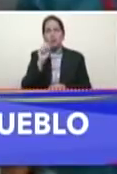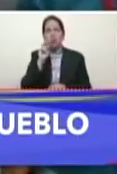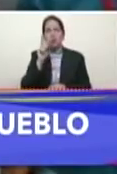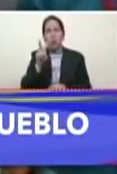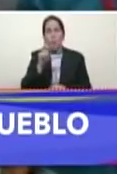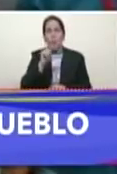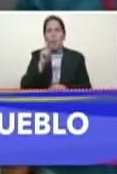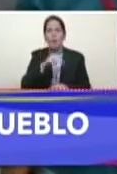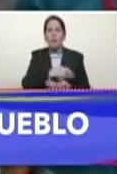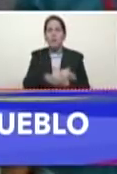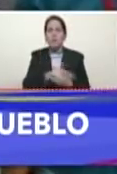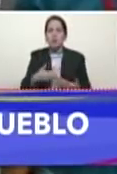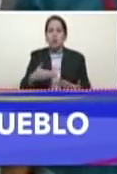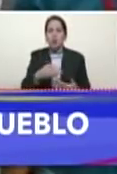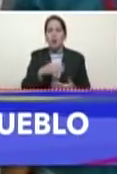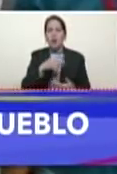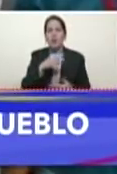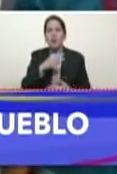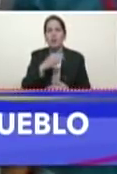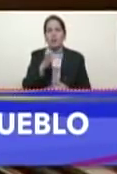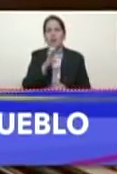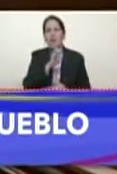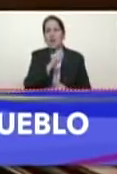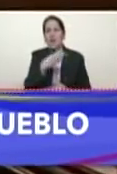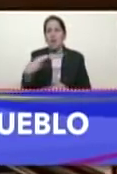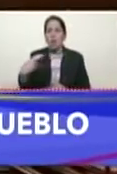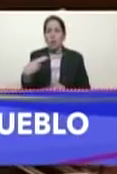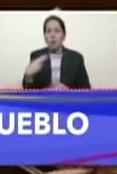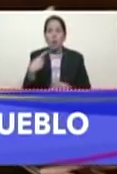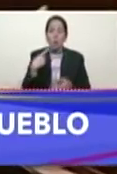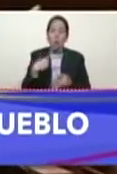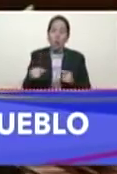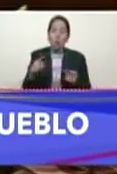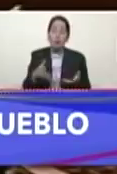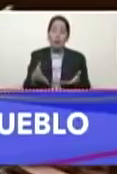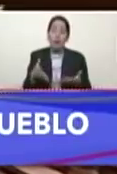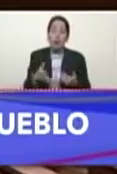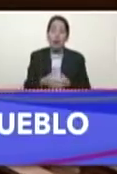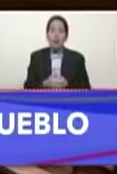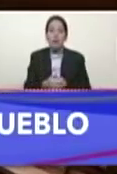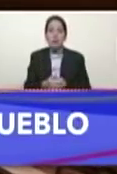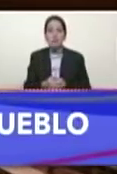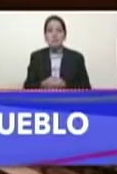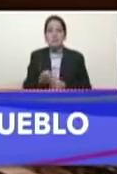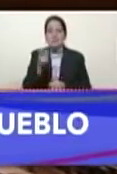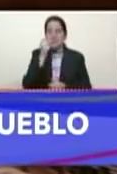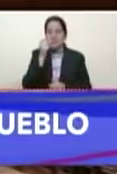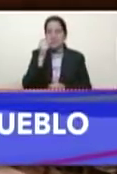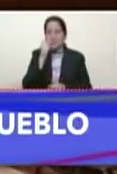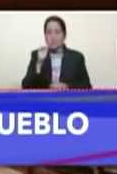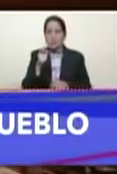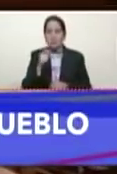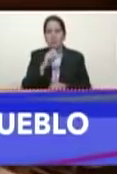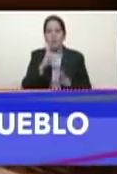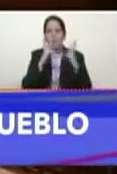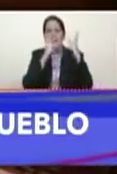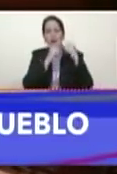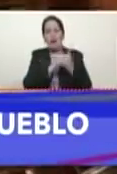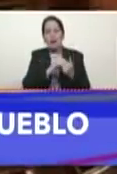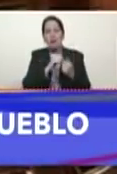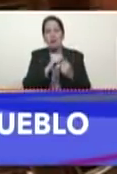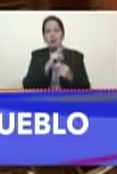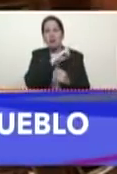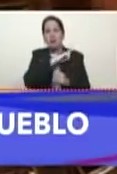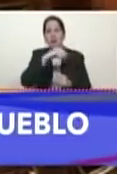de 9.6 millones de euros. Me acompaña Gregorio Marrero, que es el gerente general de acá de Loma de